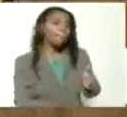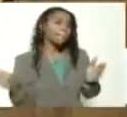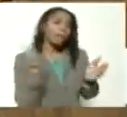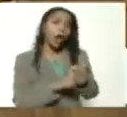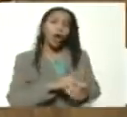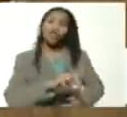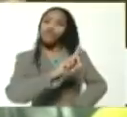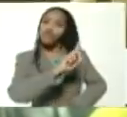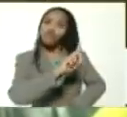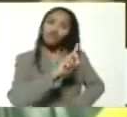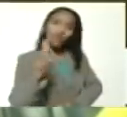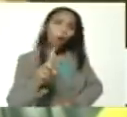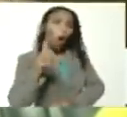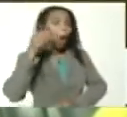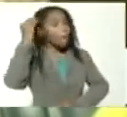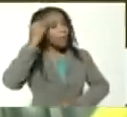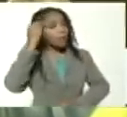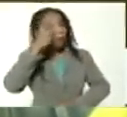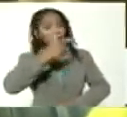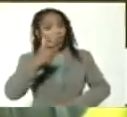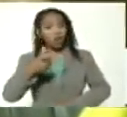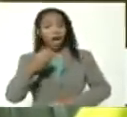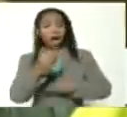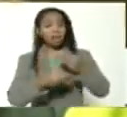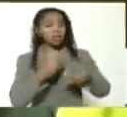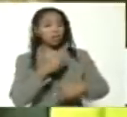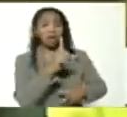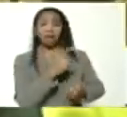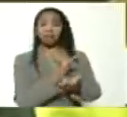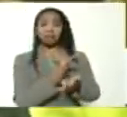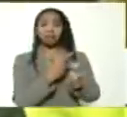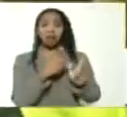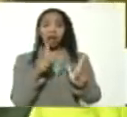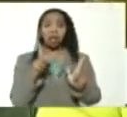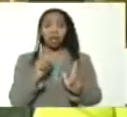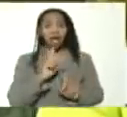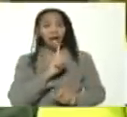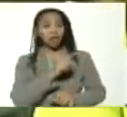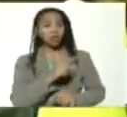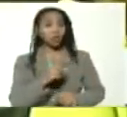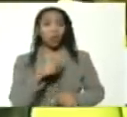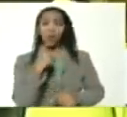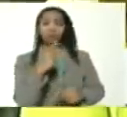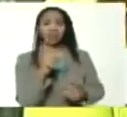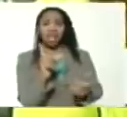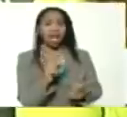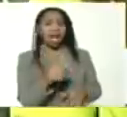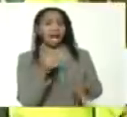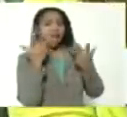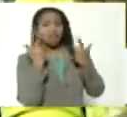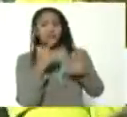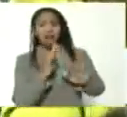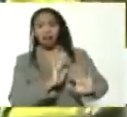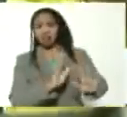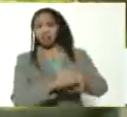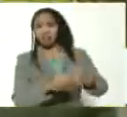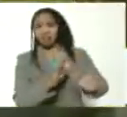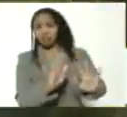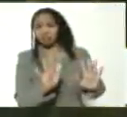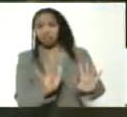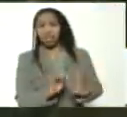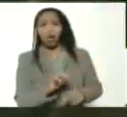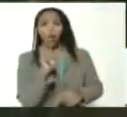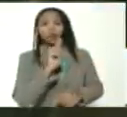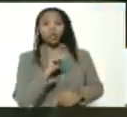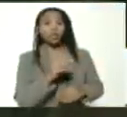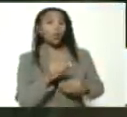que no crea la persona que haga ello, bueno, mira, eso es un simple perro que está haciendo esto, no, pero ¿estás usando el